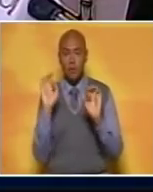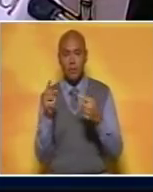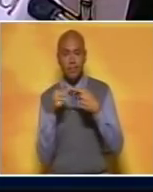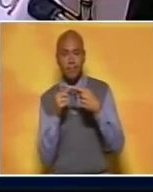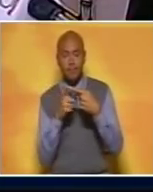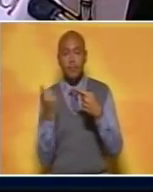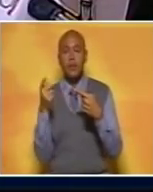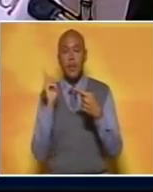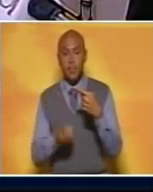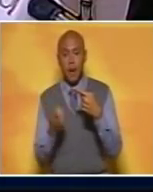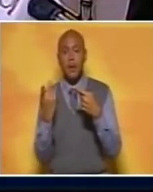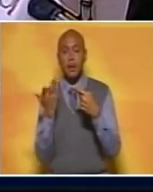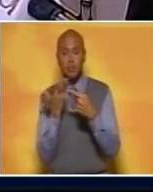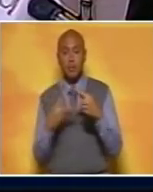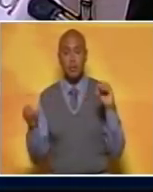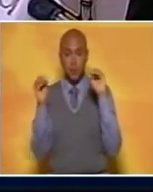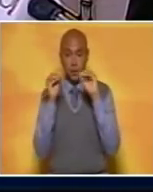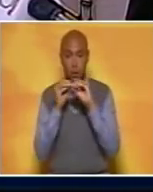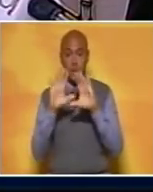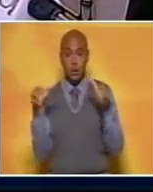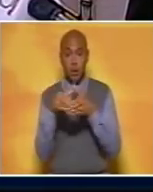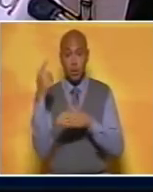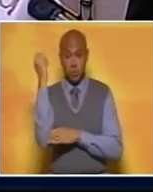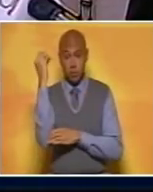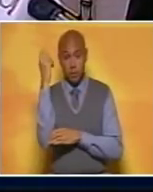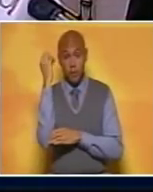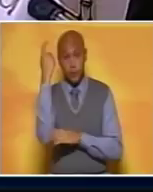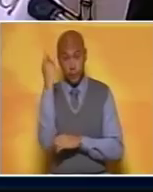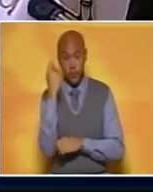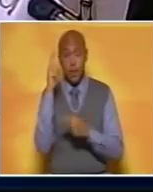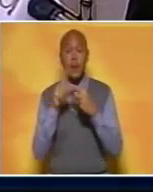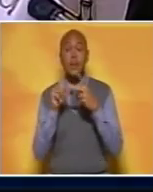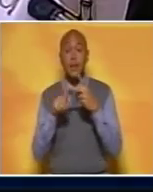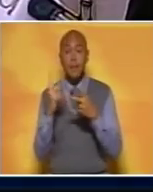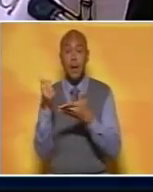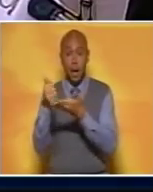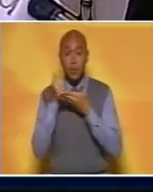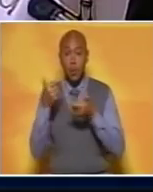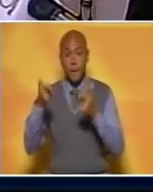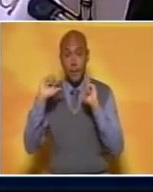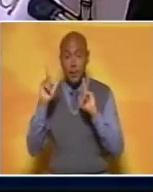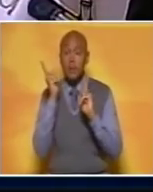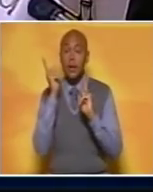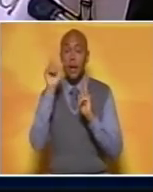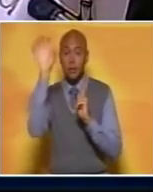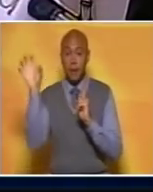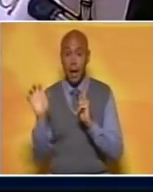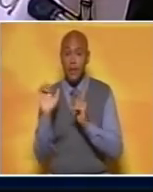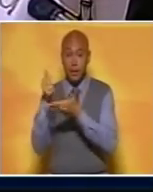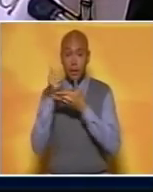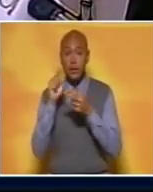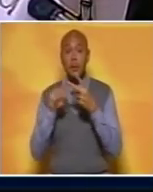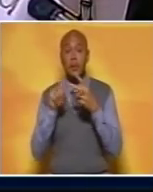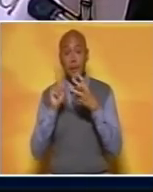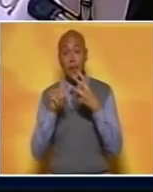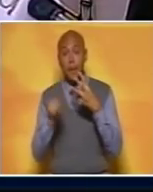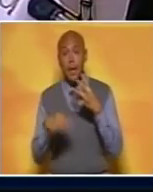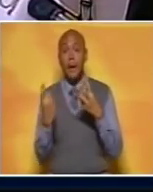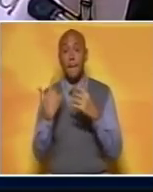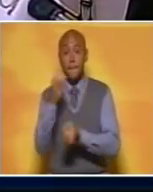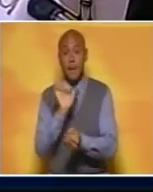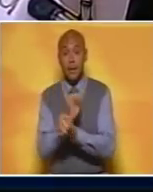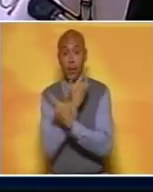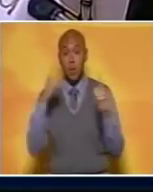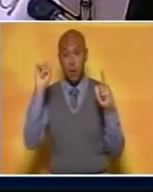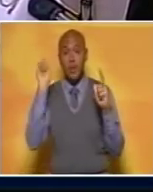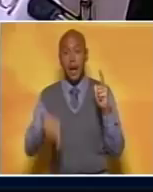la restitución de las facultades del Parlamento, el ingreso de la ayuda humanitaria, la liberación de los denominados presos políticos y la